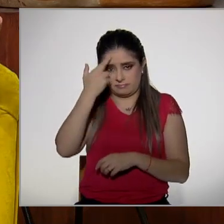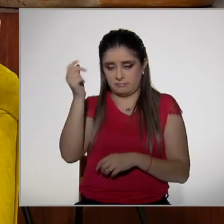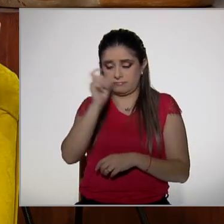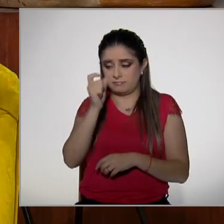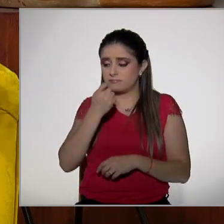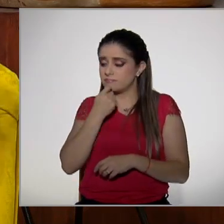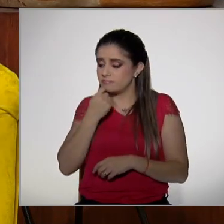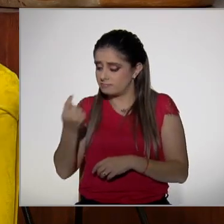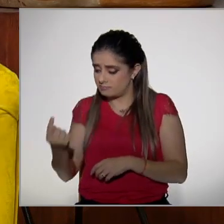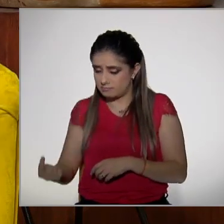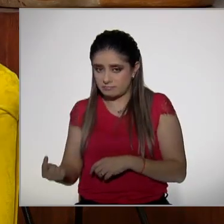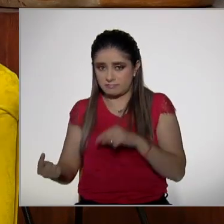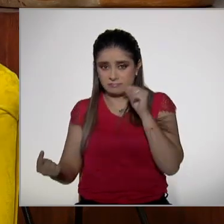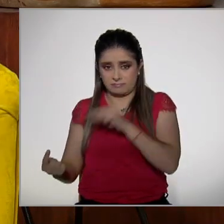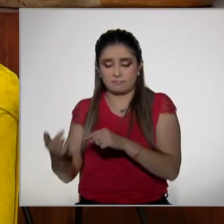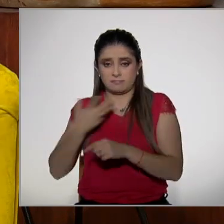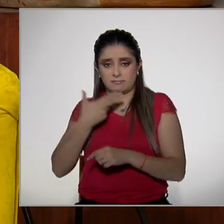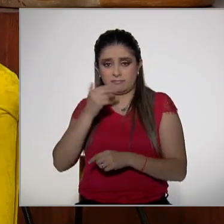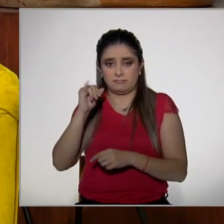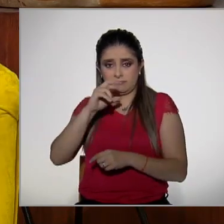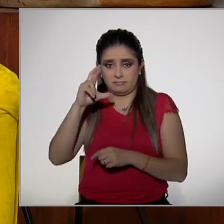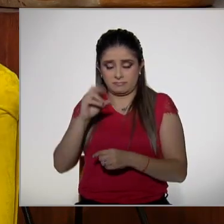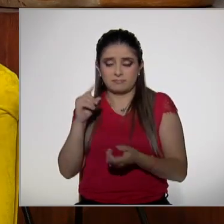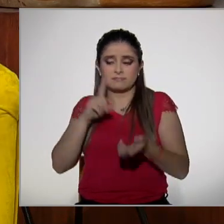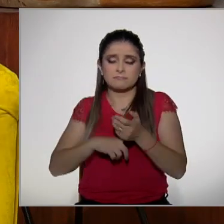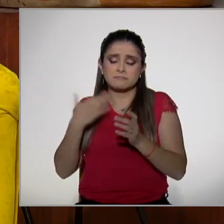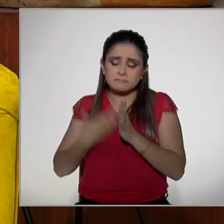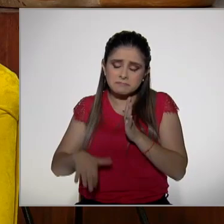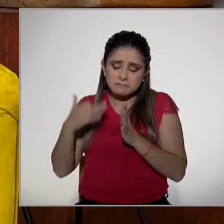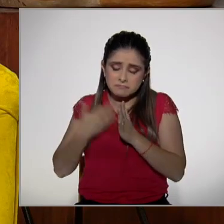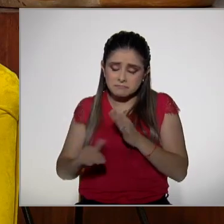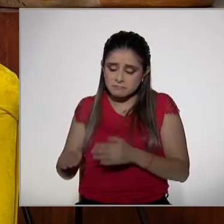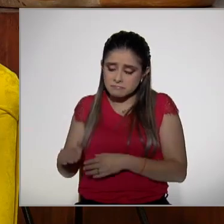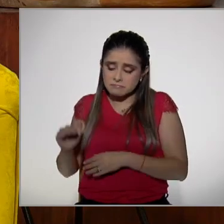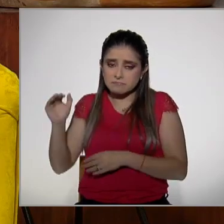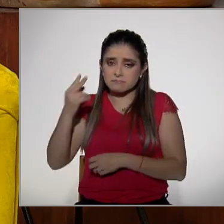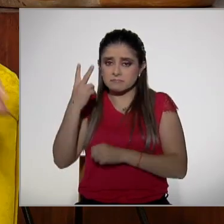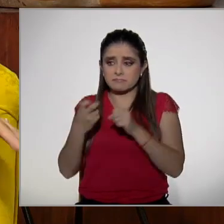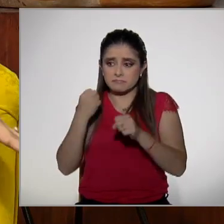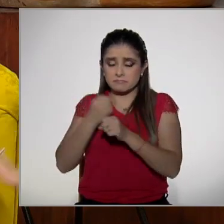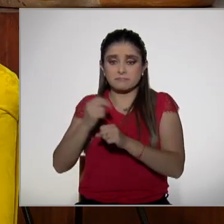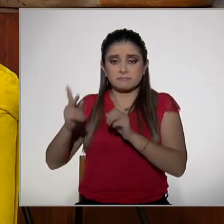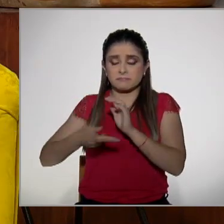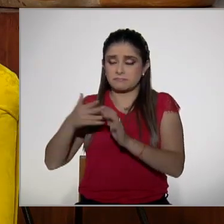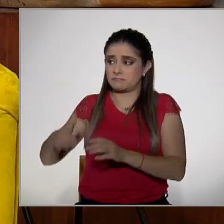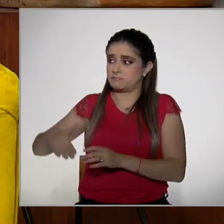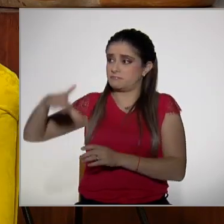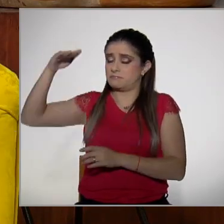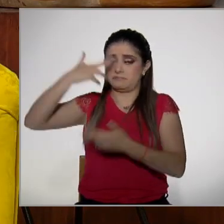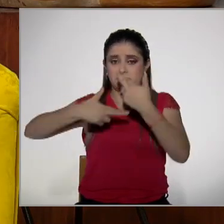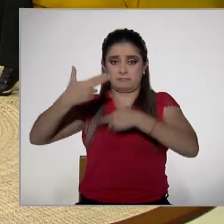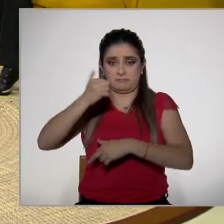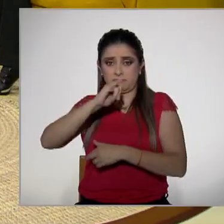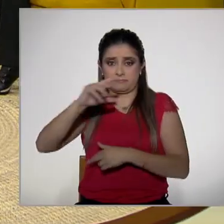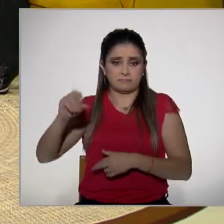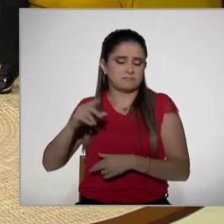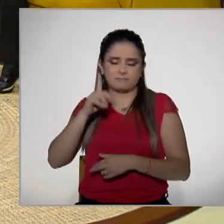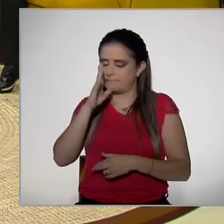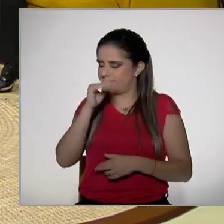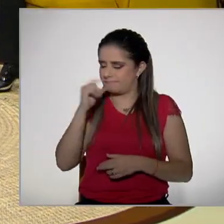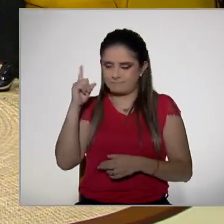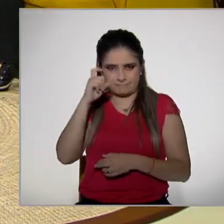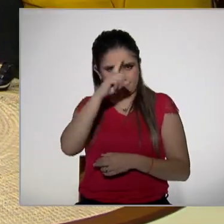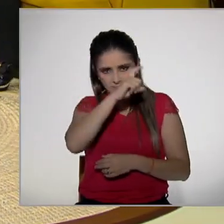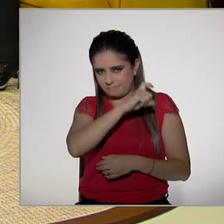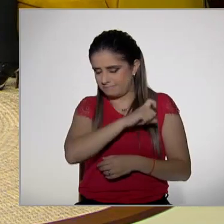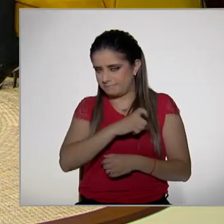que ese niño hace deficiencia de hierro y no la recupera a los dos años de edad el daño es irreversible esto es bien importante entonces yo creo que